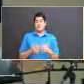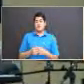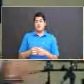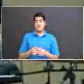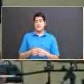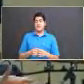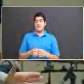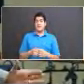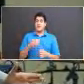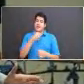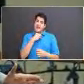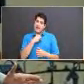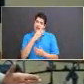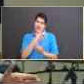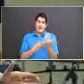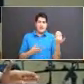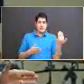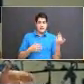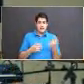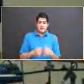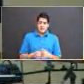yo me quiero ir.